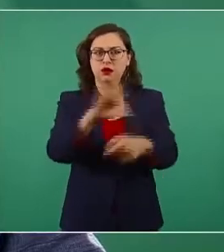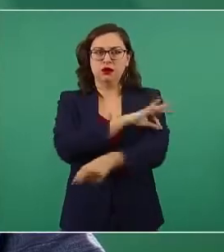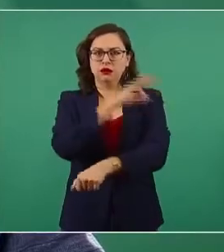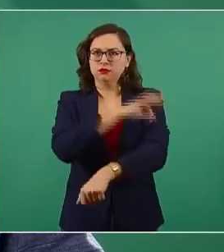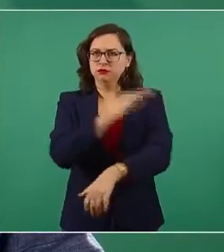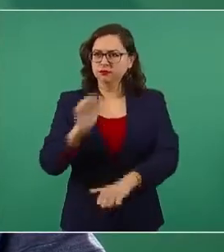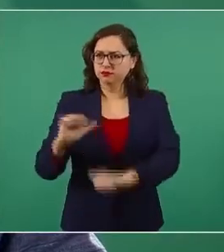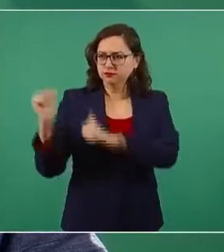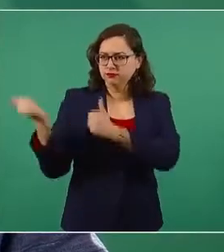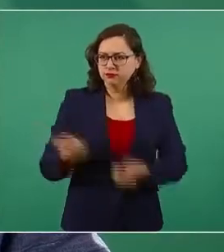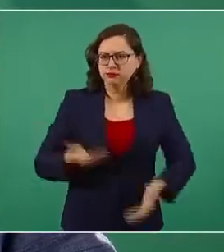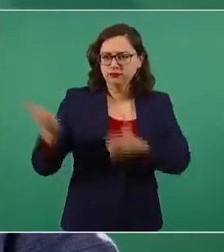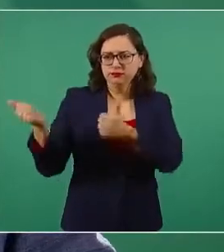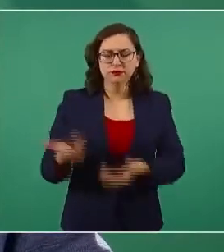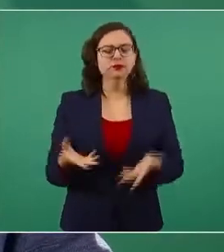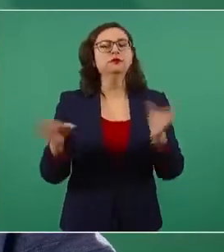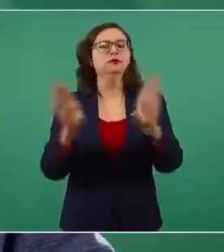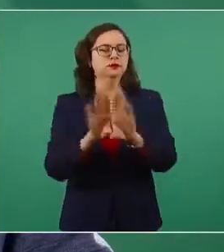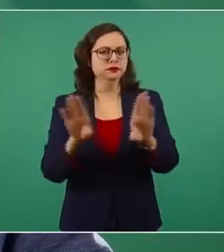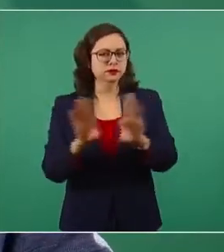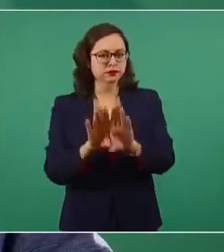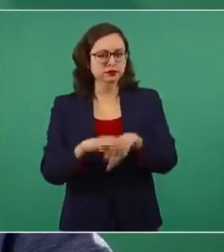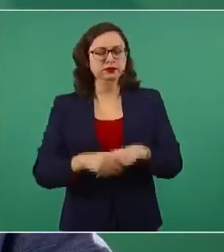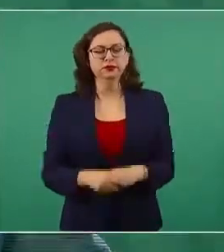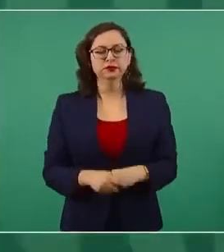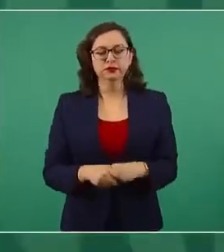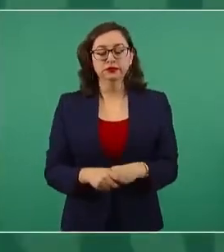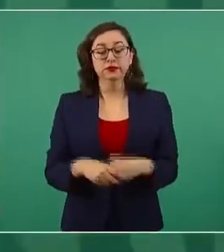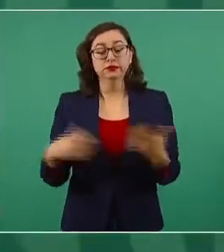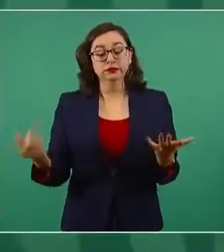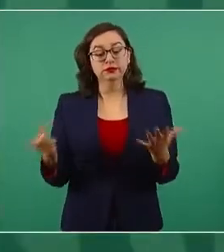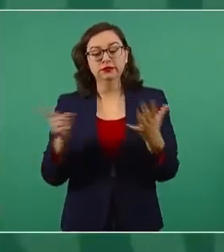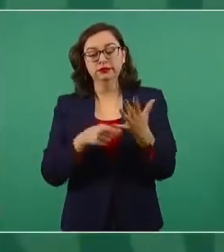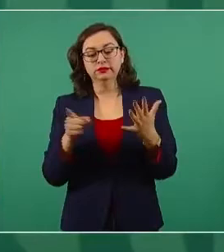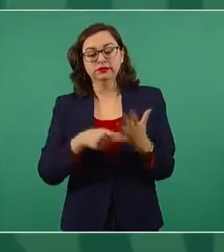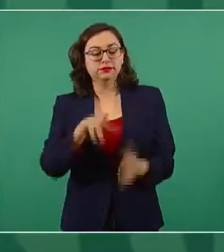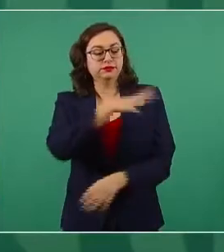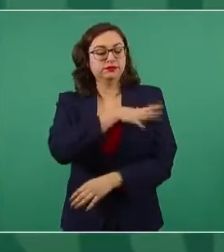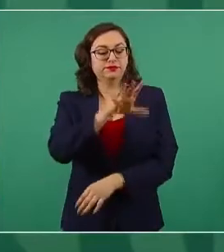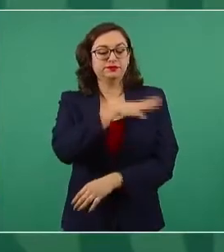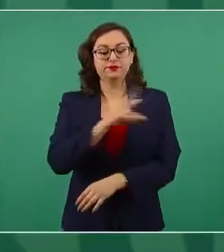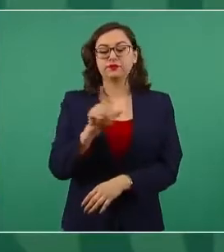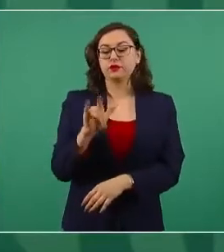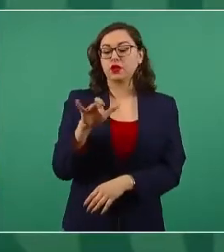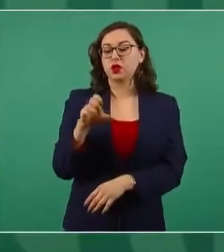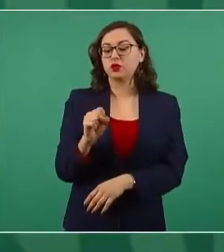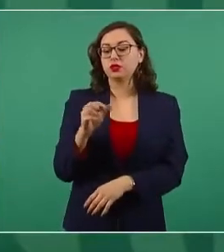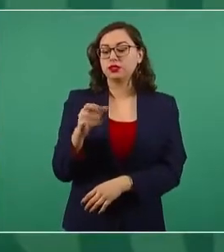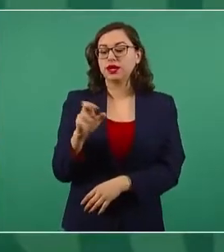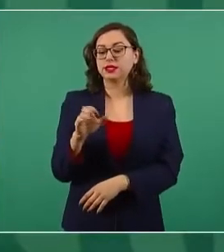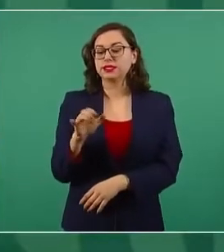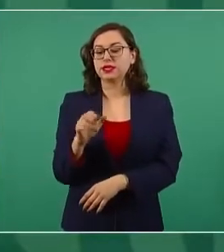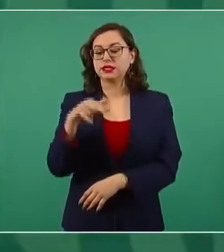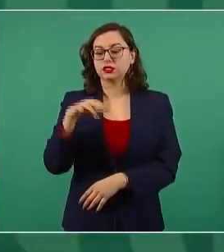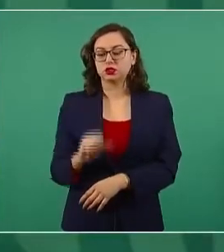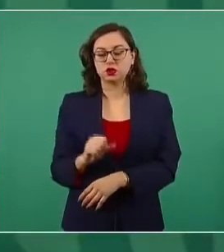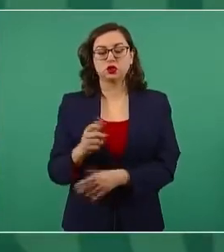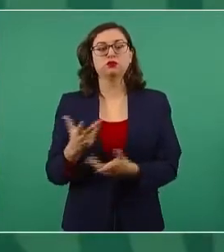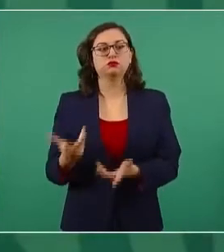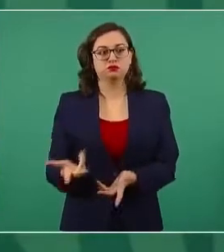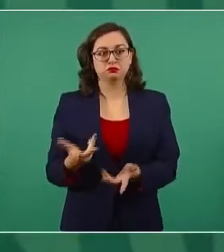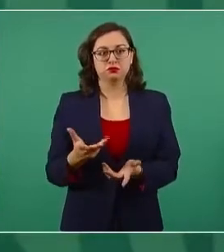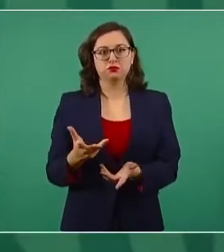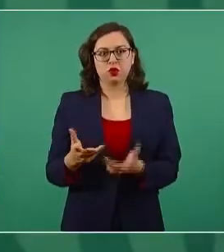nos mostrará cuáles son los elementos centrales de la logística y la seguridad para lograr la llegada del